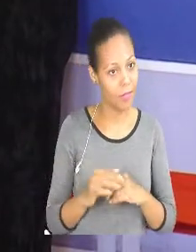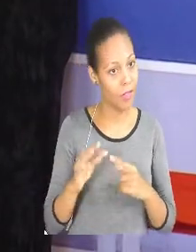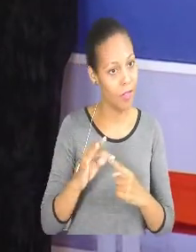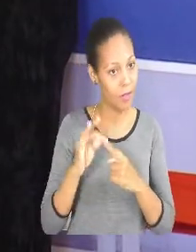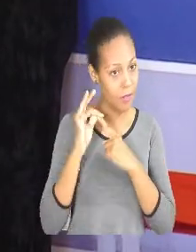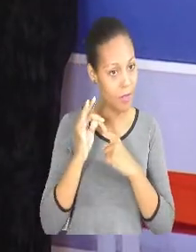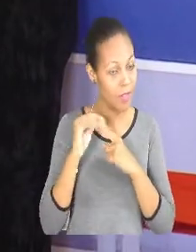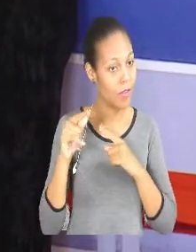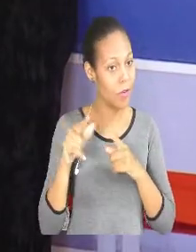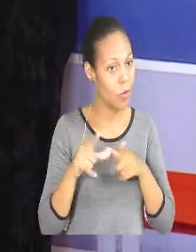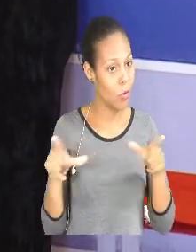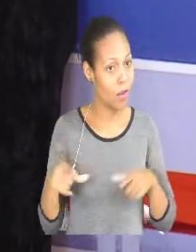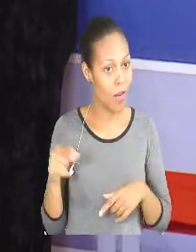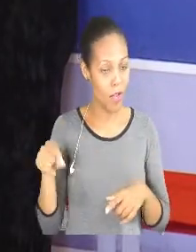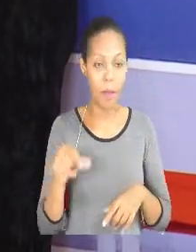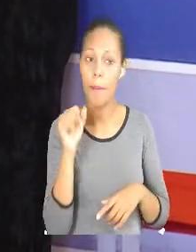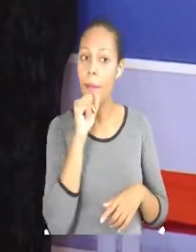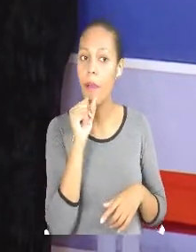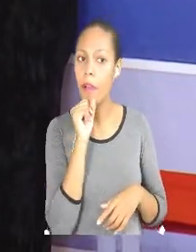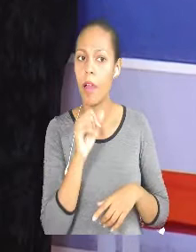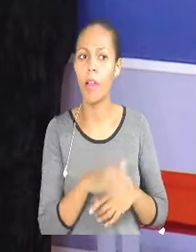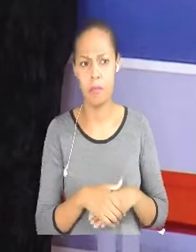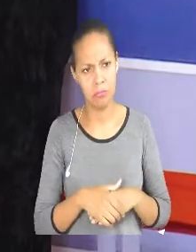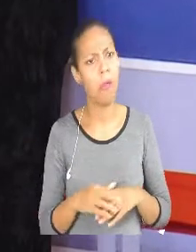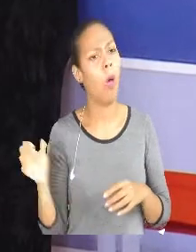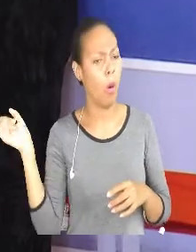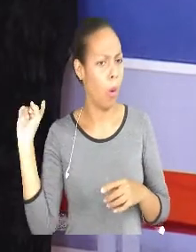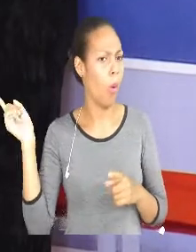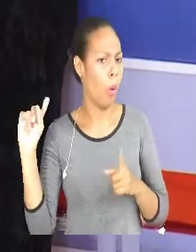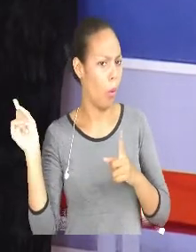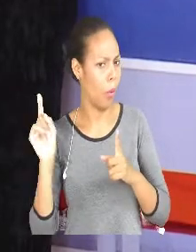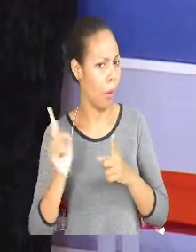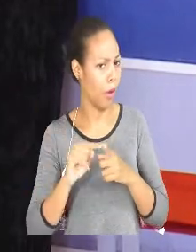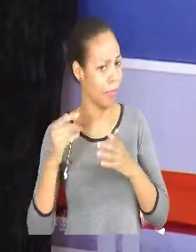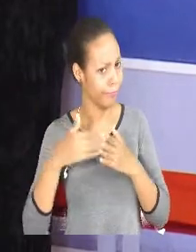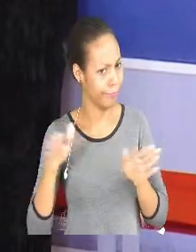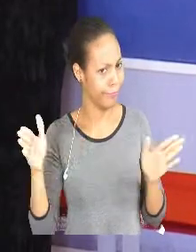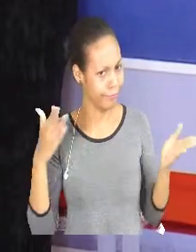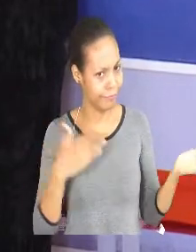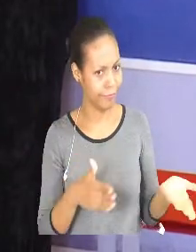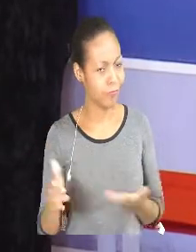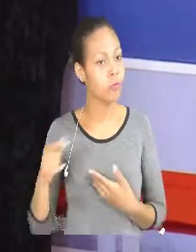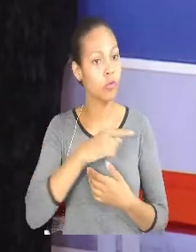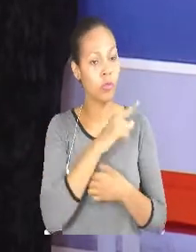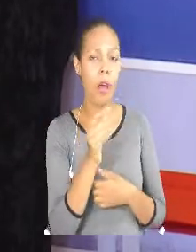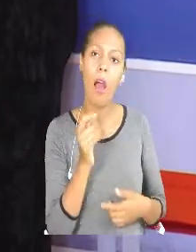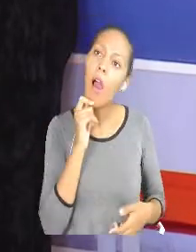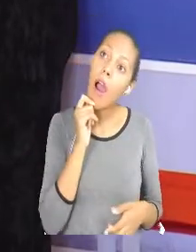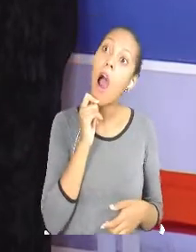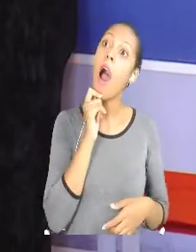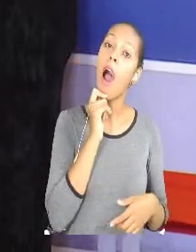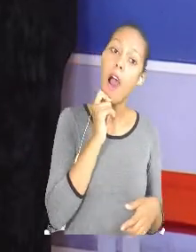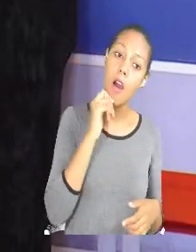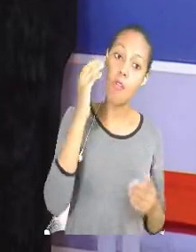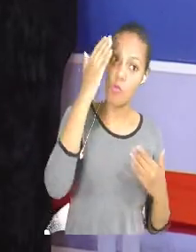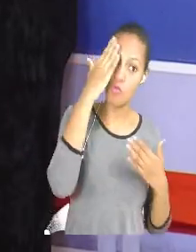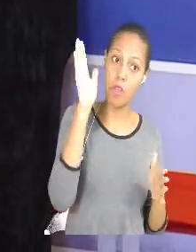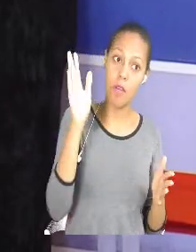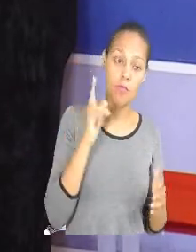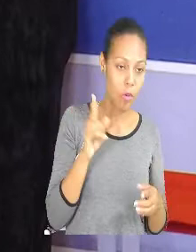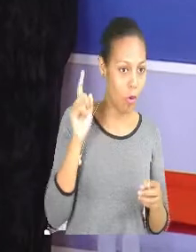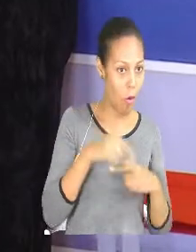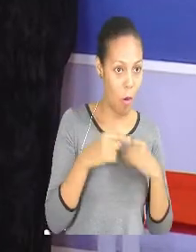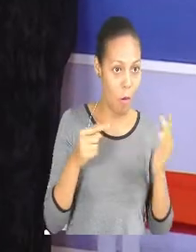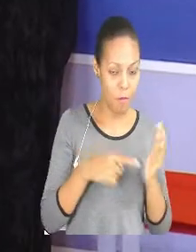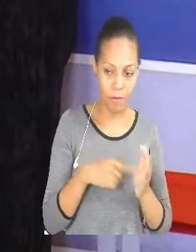en Barranca Bermeja, que ya tiene algún tiempo abierto a nuestra comunidad, pero que queremos que usted lo conozca, como se dice, de pe a pa, para